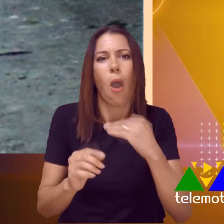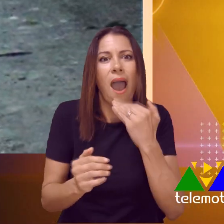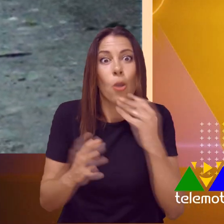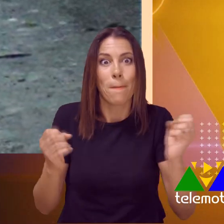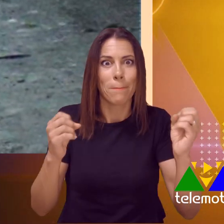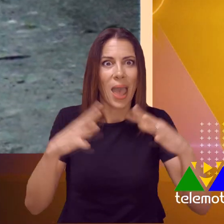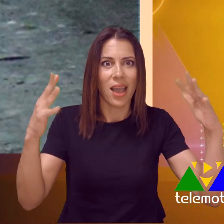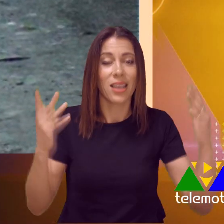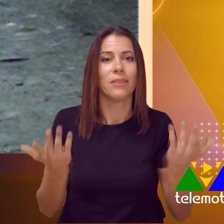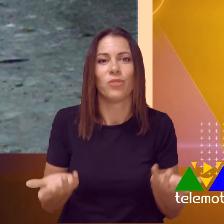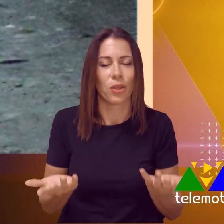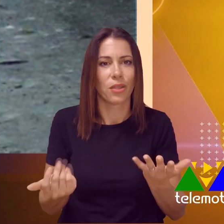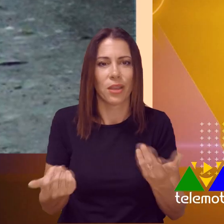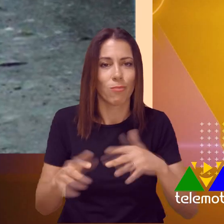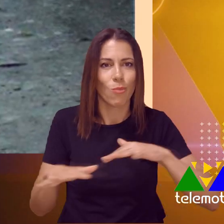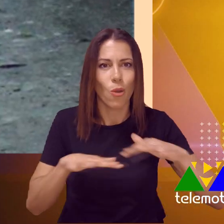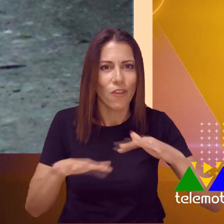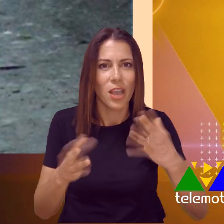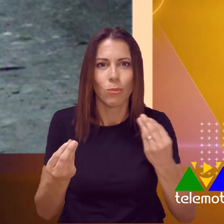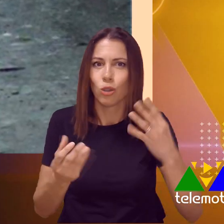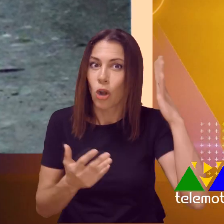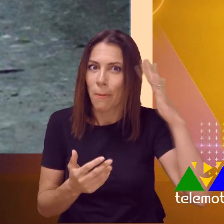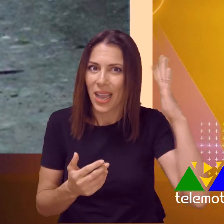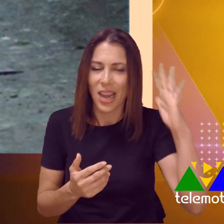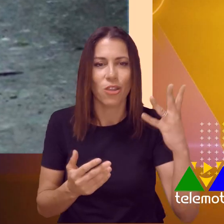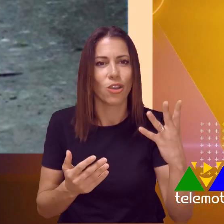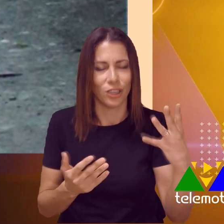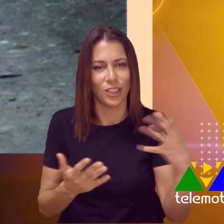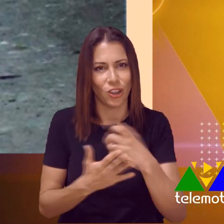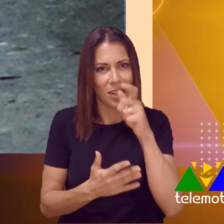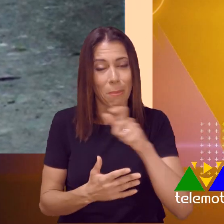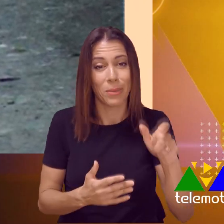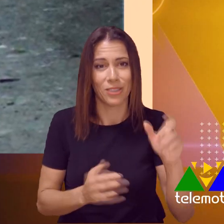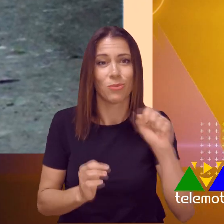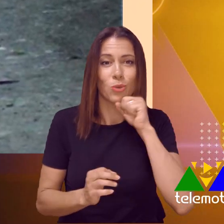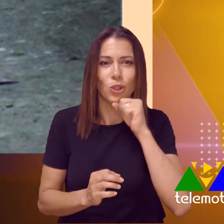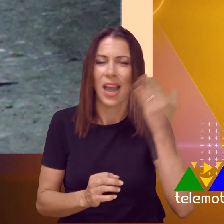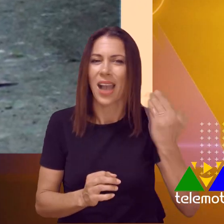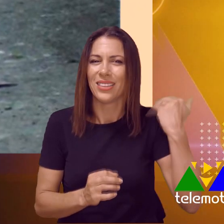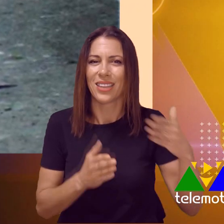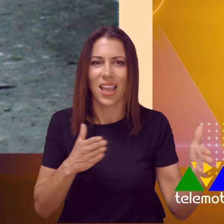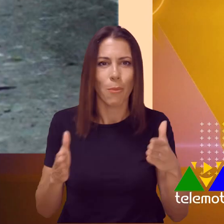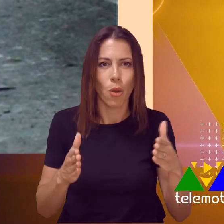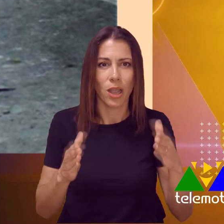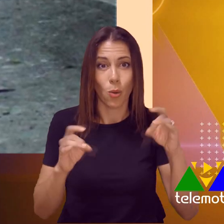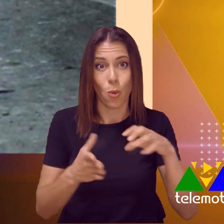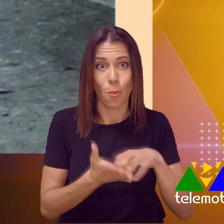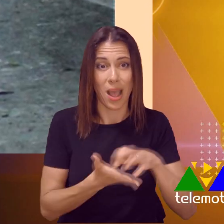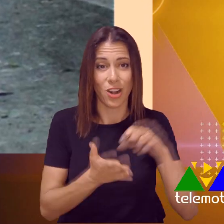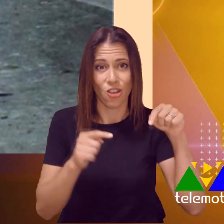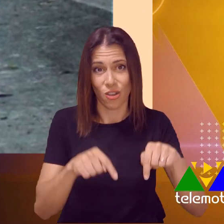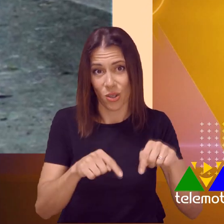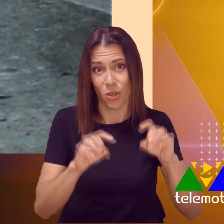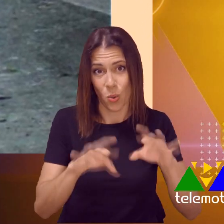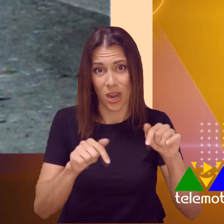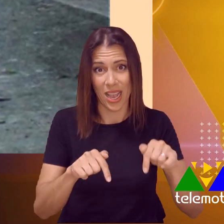que indudablemente movía mucho la imaginación de los motrileños de otras épocas en un barrio como era este del Camino de las